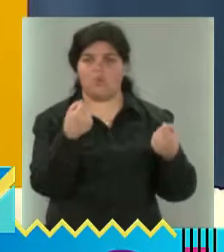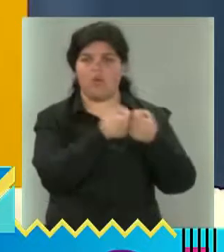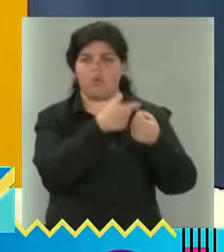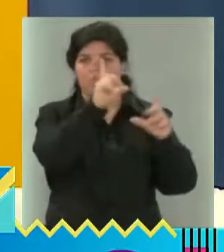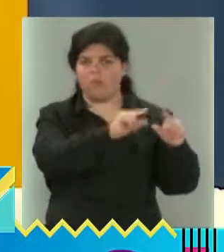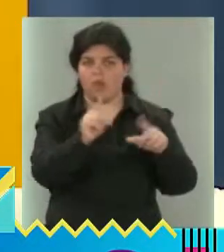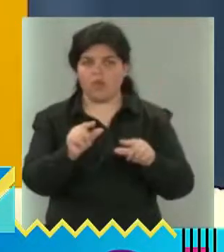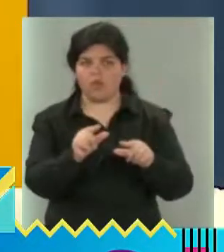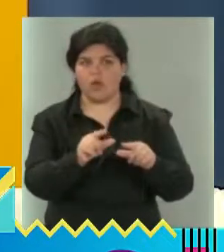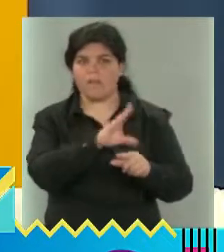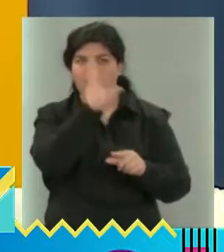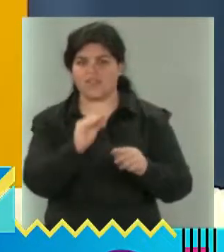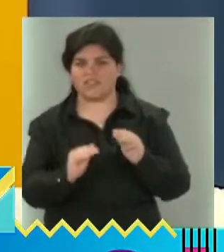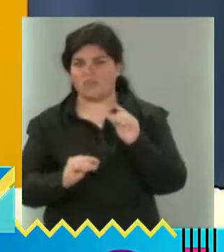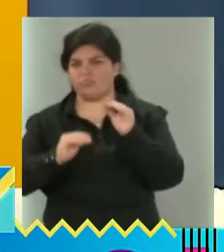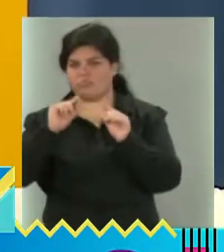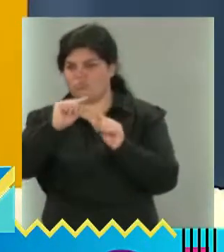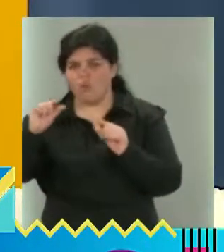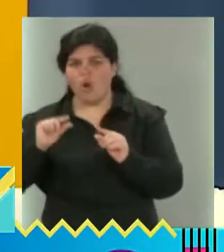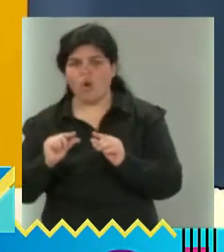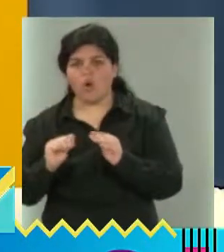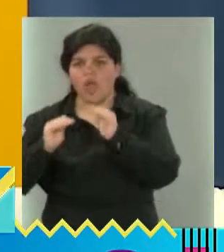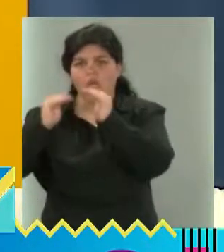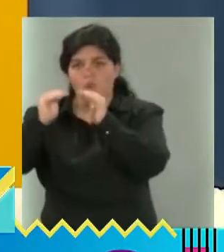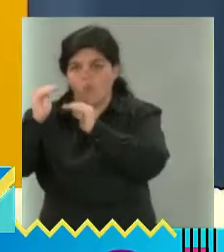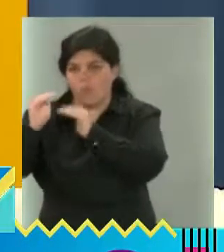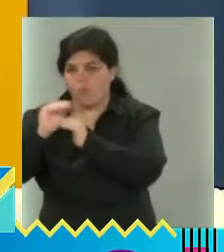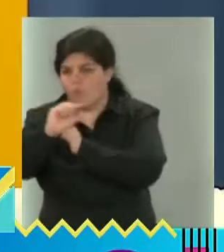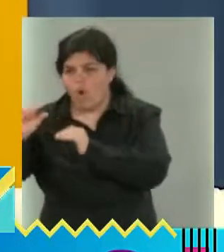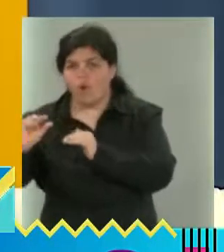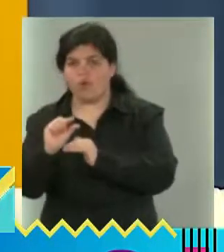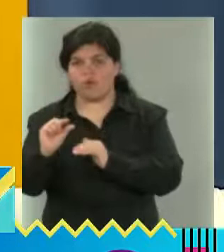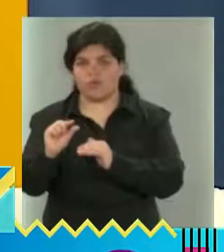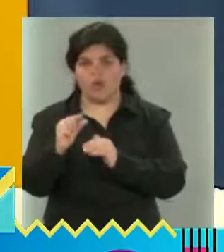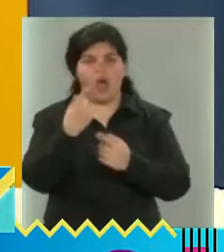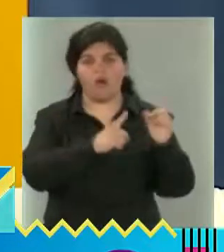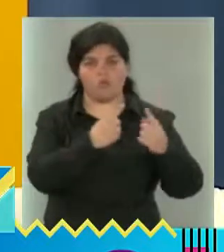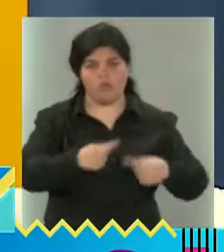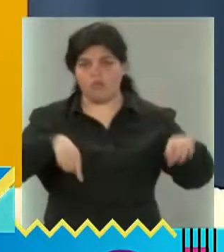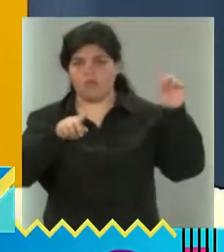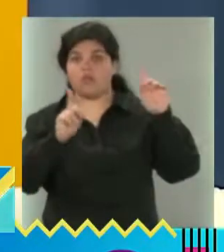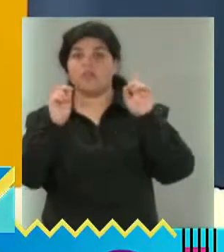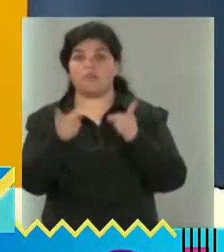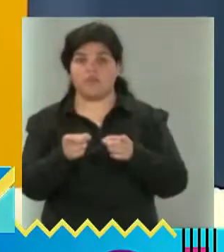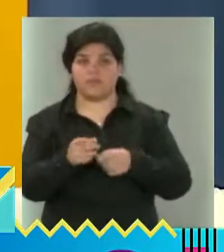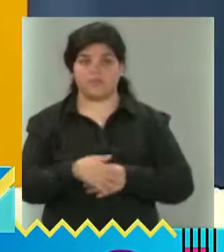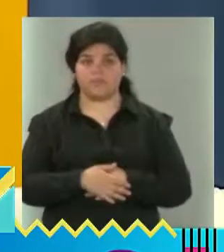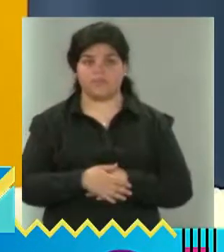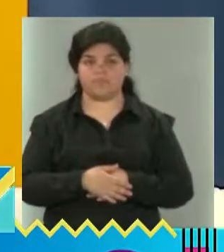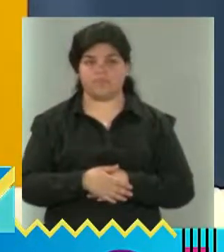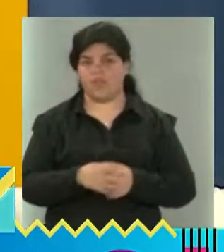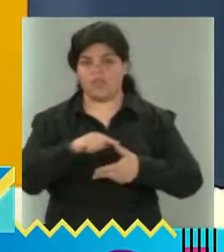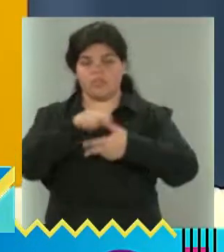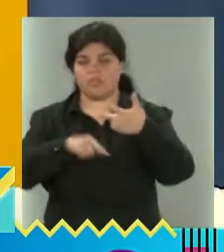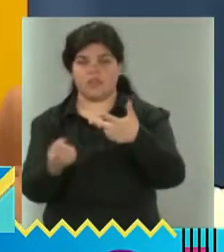estamos en igualdad de condiciones. Y luego tenemos también un problema logístico muy importante, yo creo que son las tres patas que tenemos que